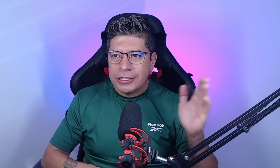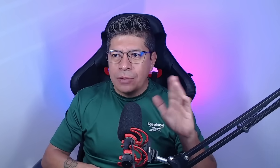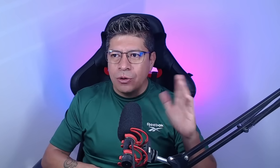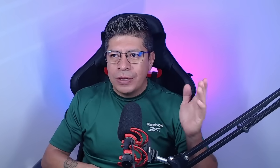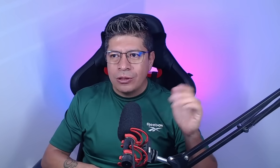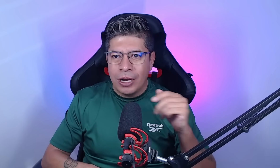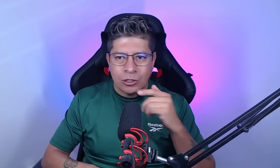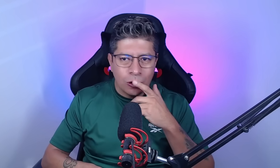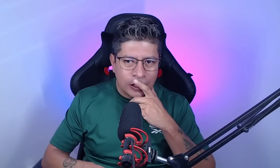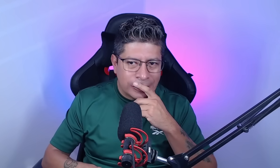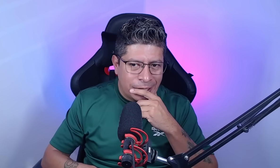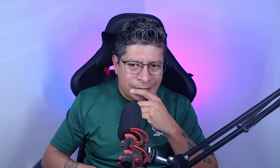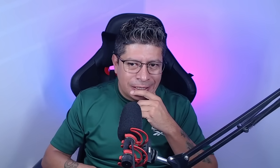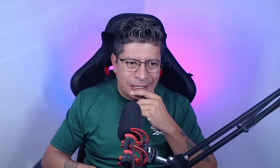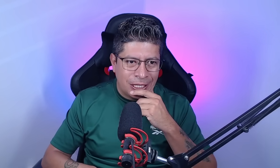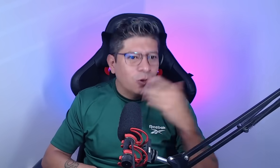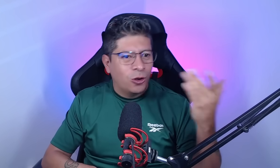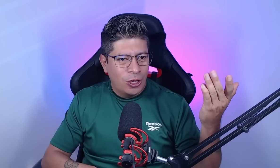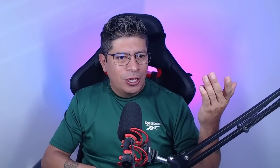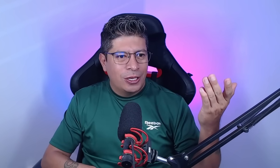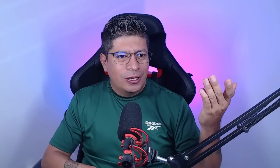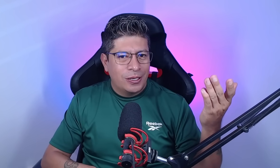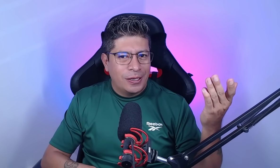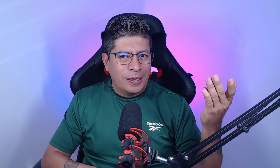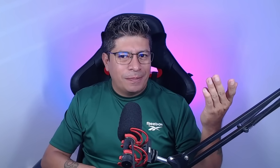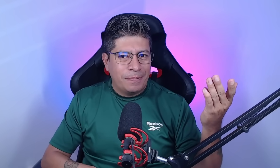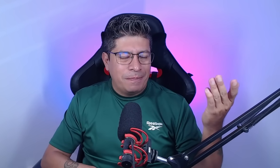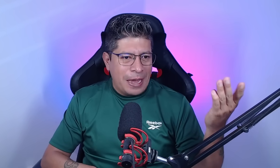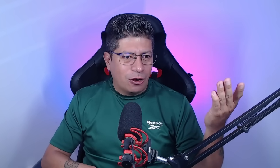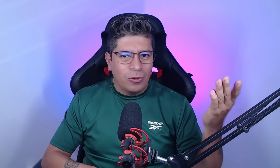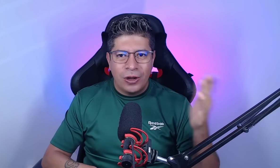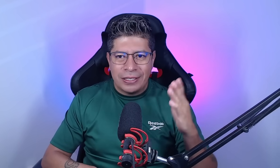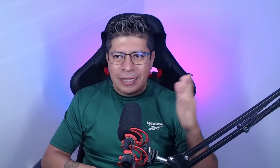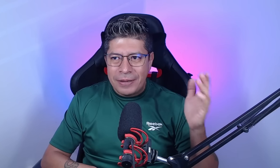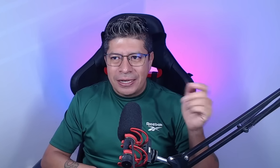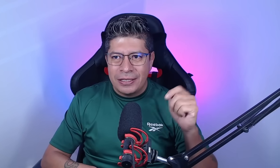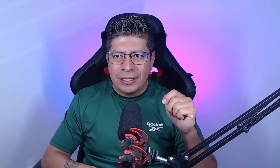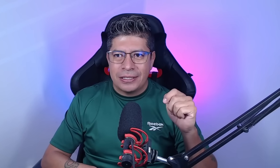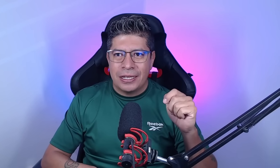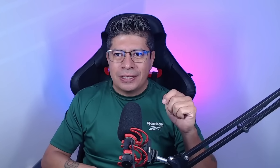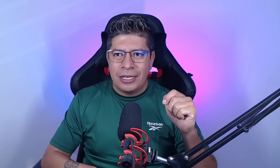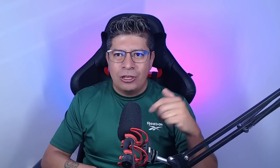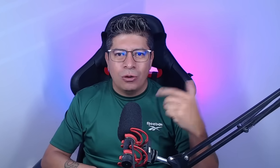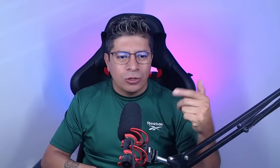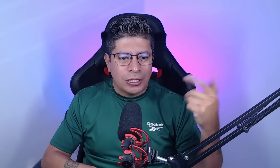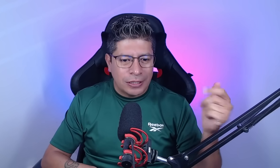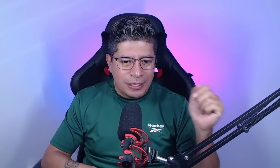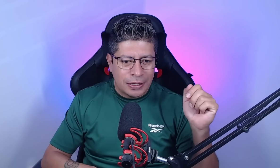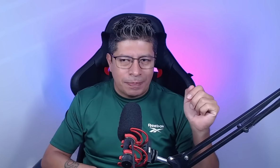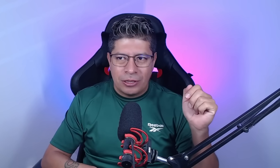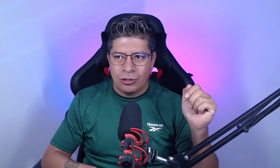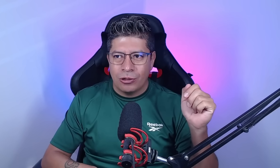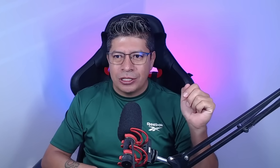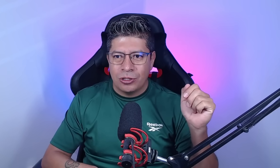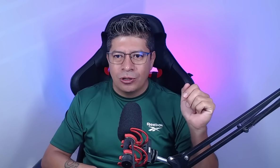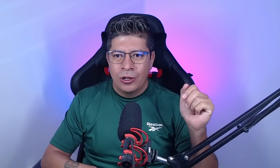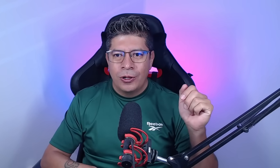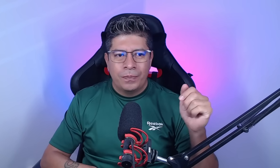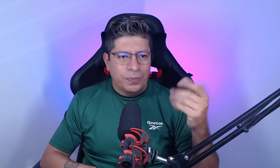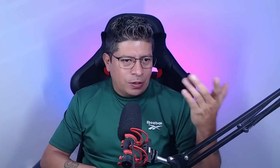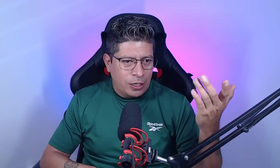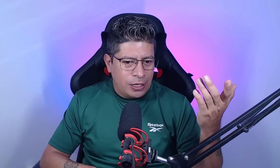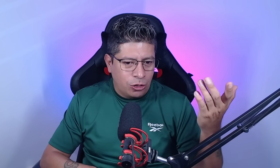cómo se están moviendo las cosas en este sentido ve como está bien interesante y cómo se está destapando todo